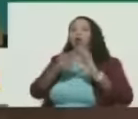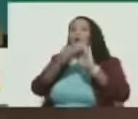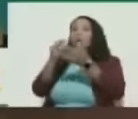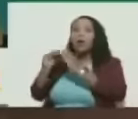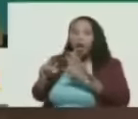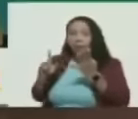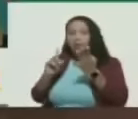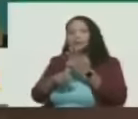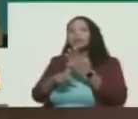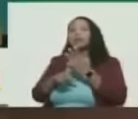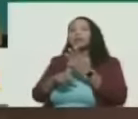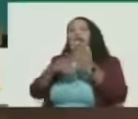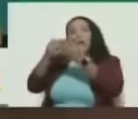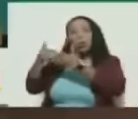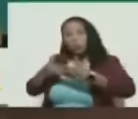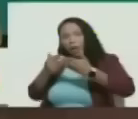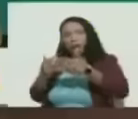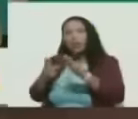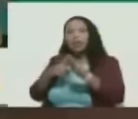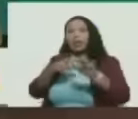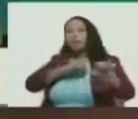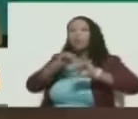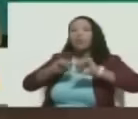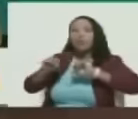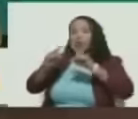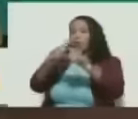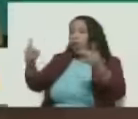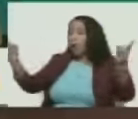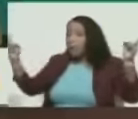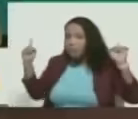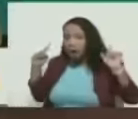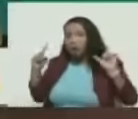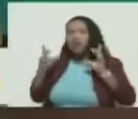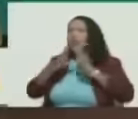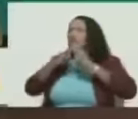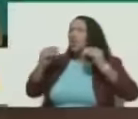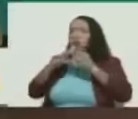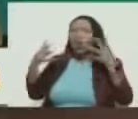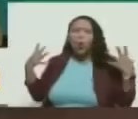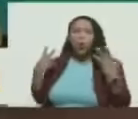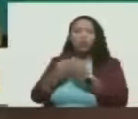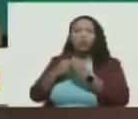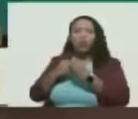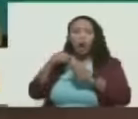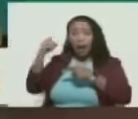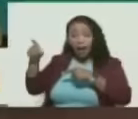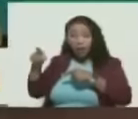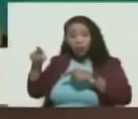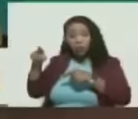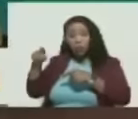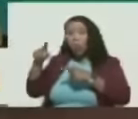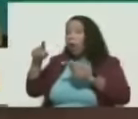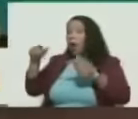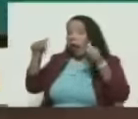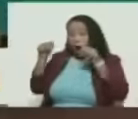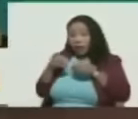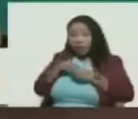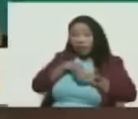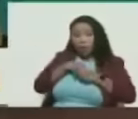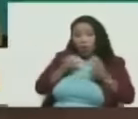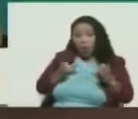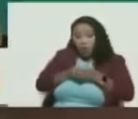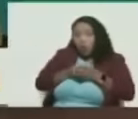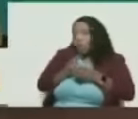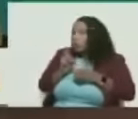comunas, estudiantes, movimientos ambientalistas, todos, porque esto va más allá de los partidos políticos. Esto no se puede ver como una